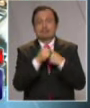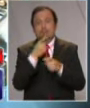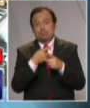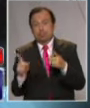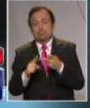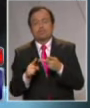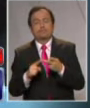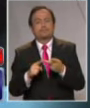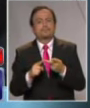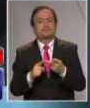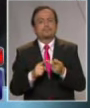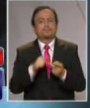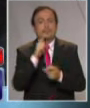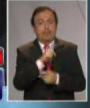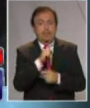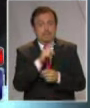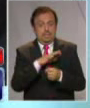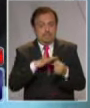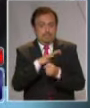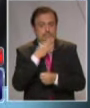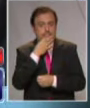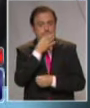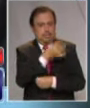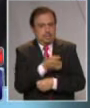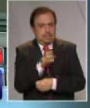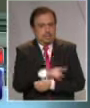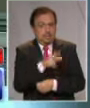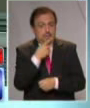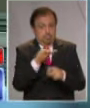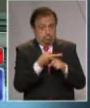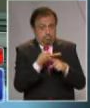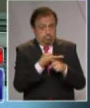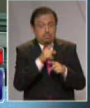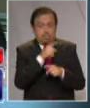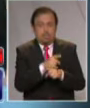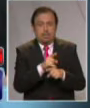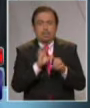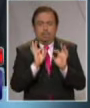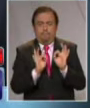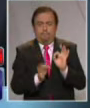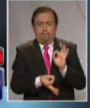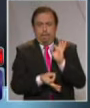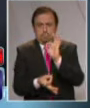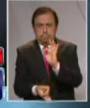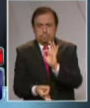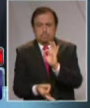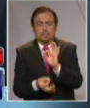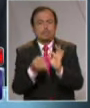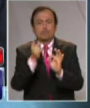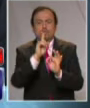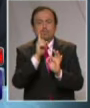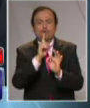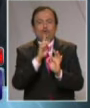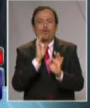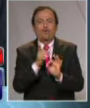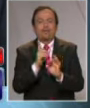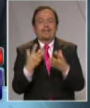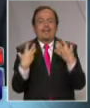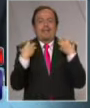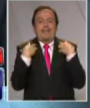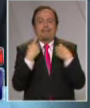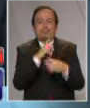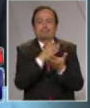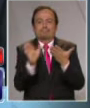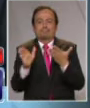lado, el hecho, insisto, de que se haya efectuado el arriendo es un tema formal y por lo tanto no exime de la responsabilidad